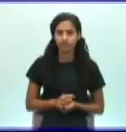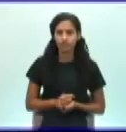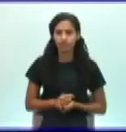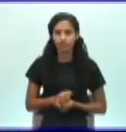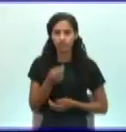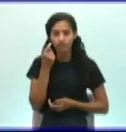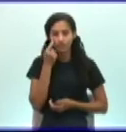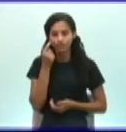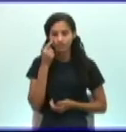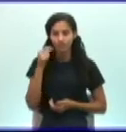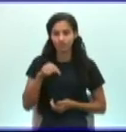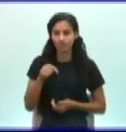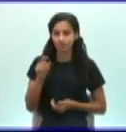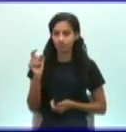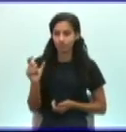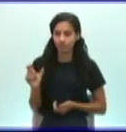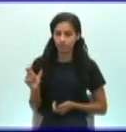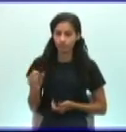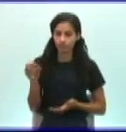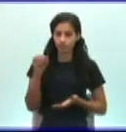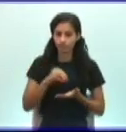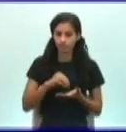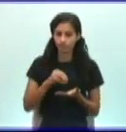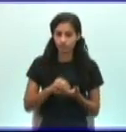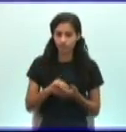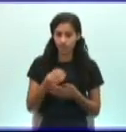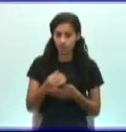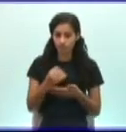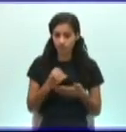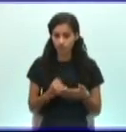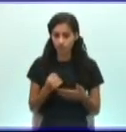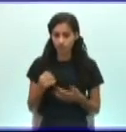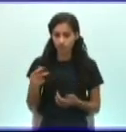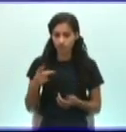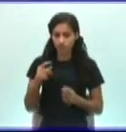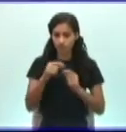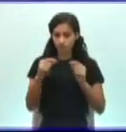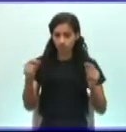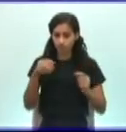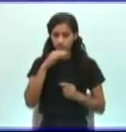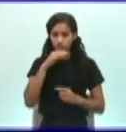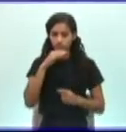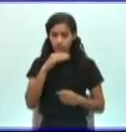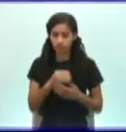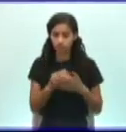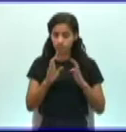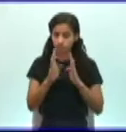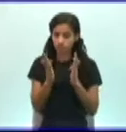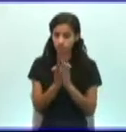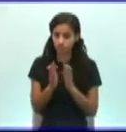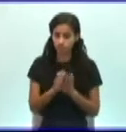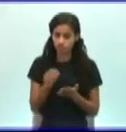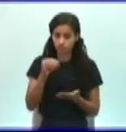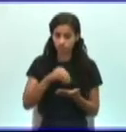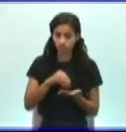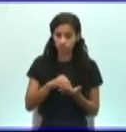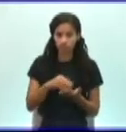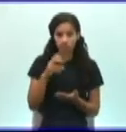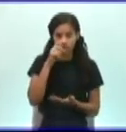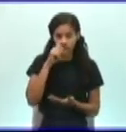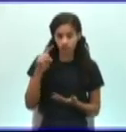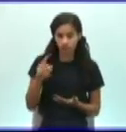Las palabras que aparecen debajo de la segunda línea azul. Familiares, ubíquenlos por